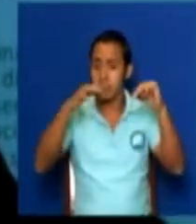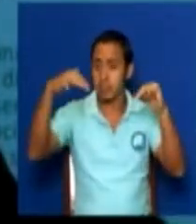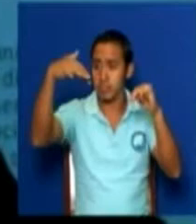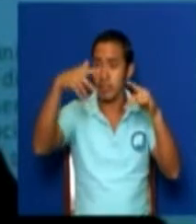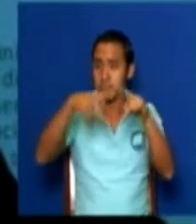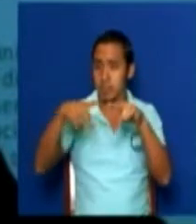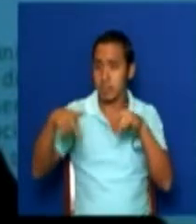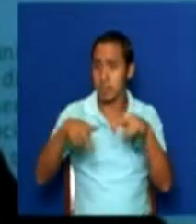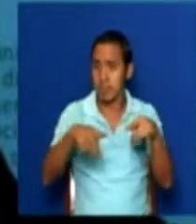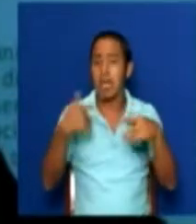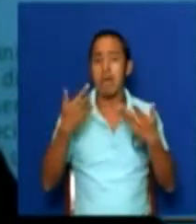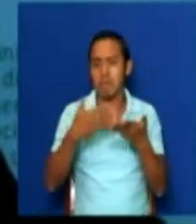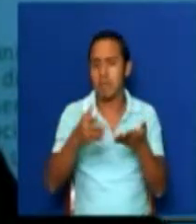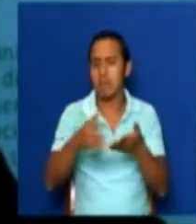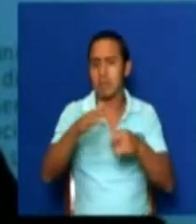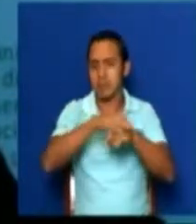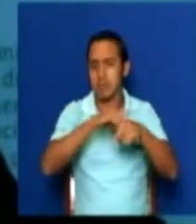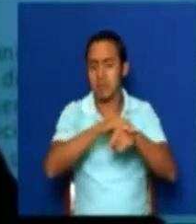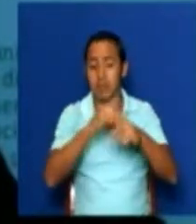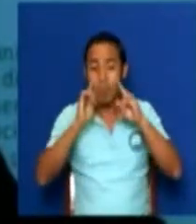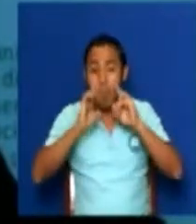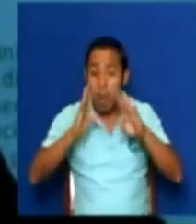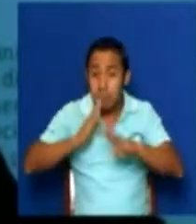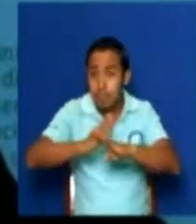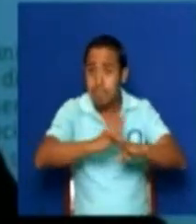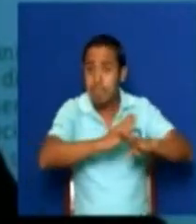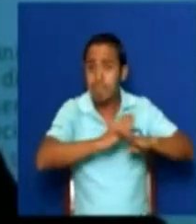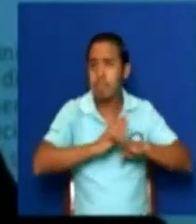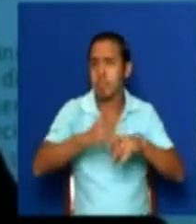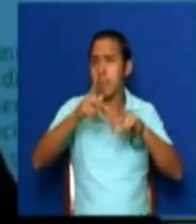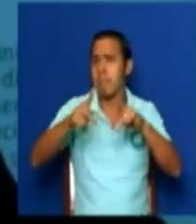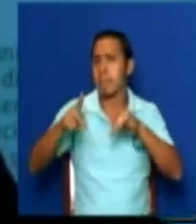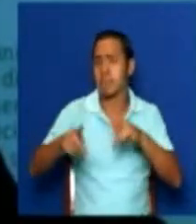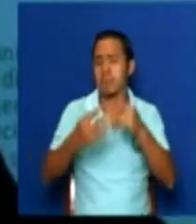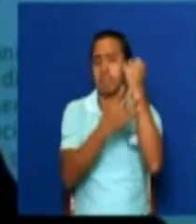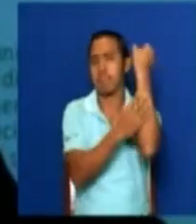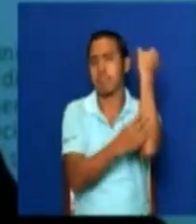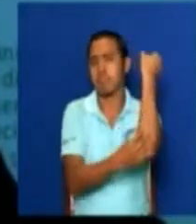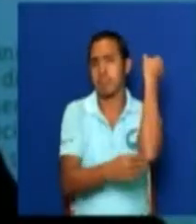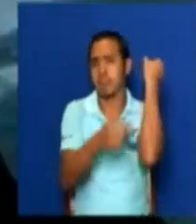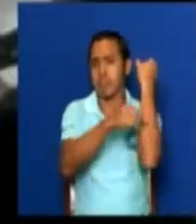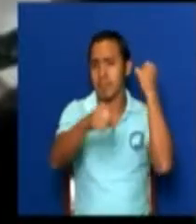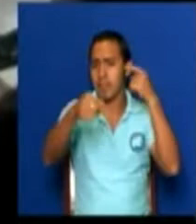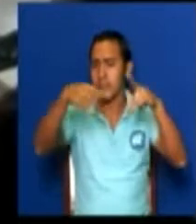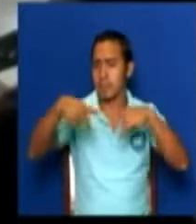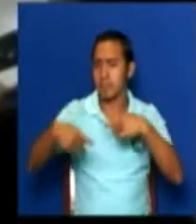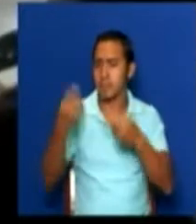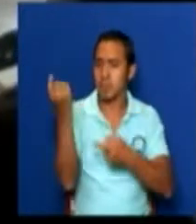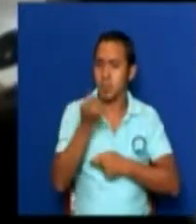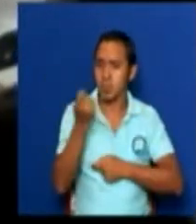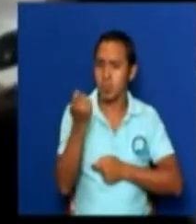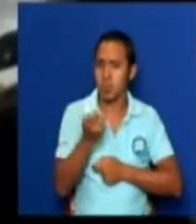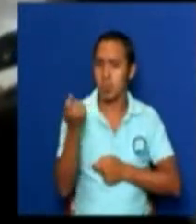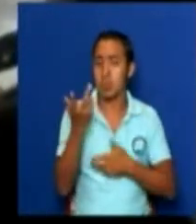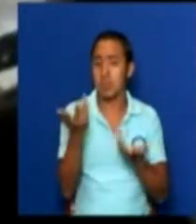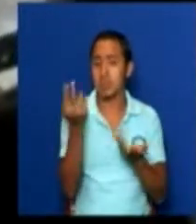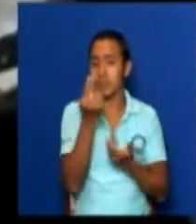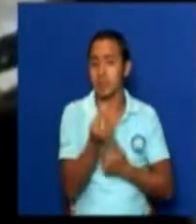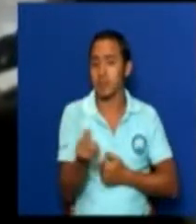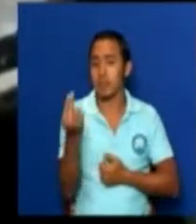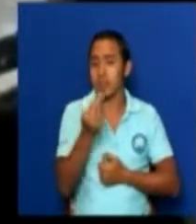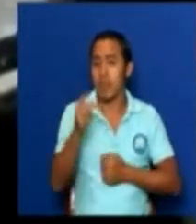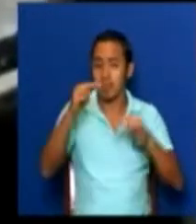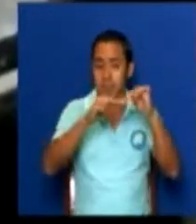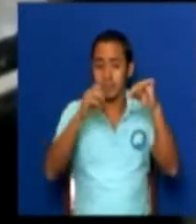consumidor, que nos permite brindarle protección a los sectores más empobrecidos de los consumidores nicaragüenses. Este,